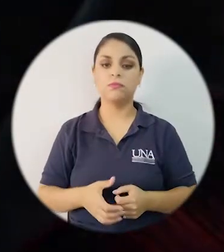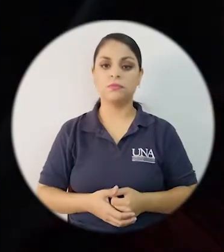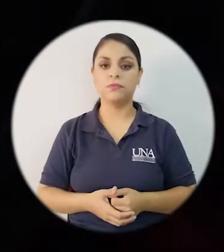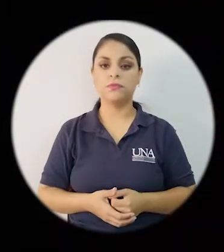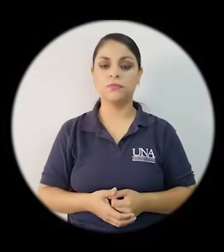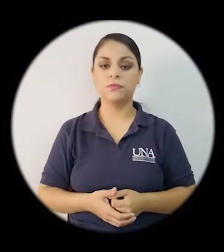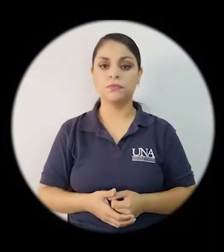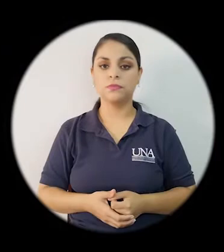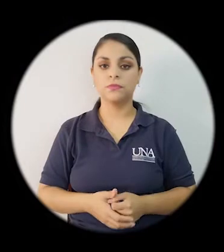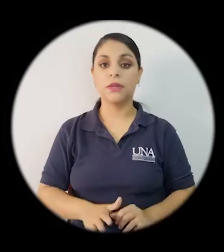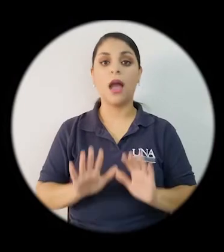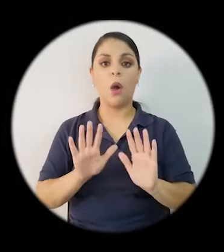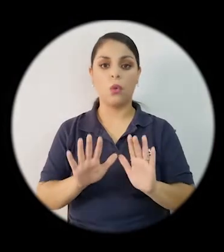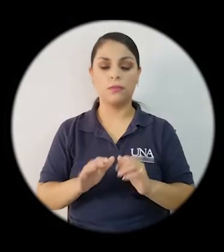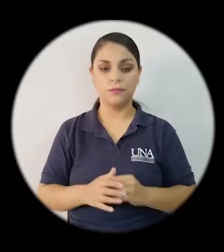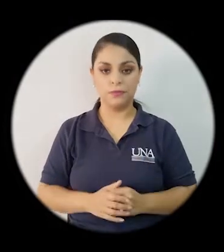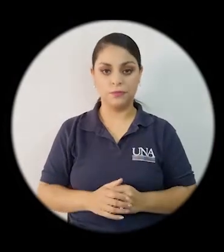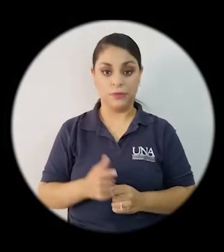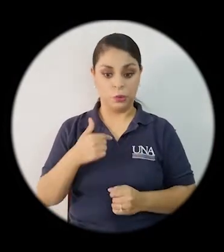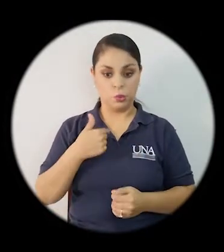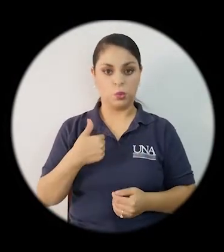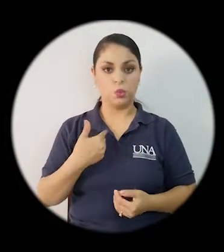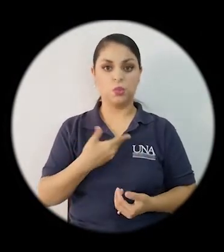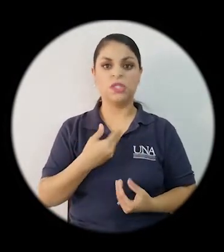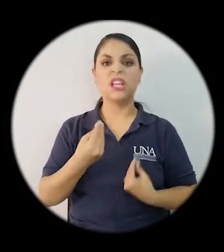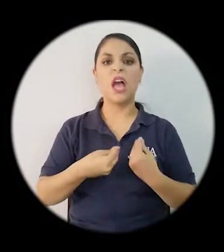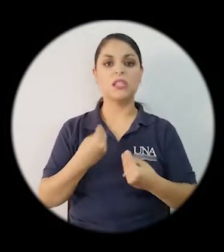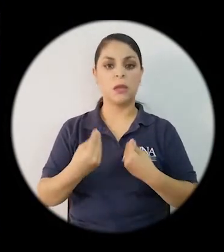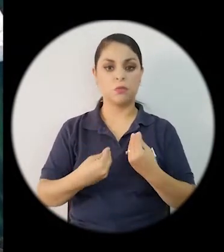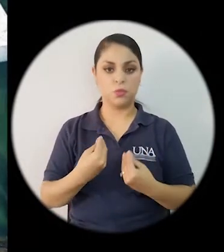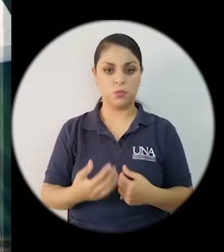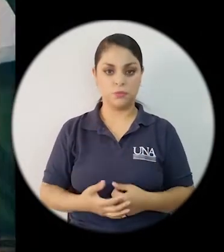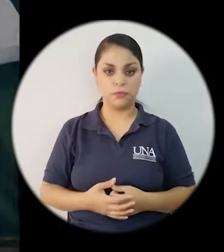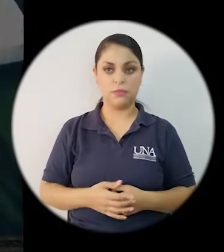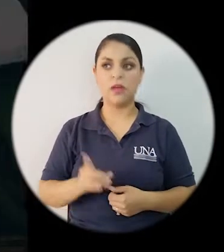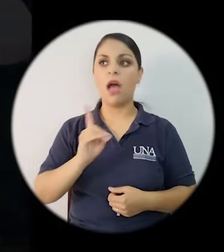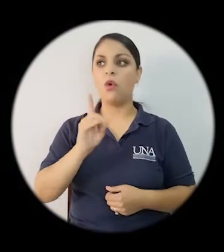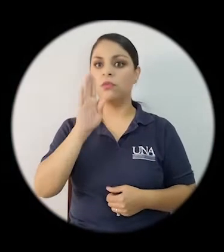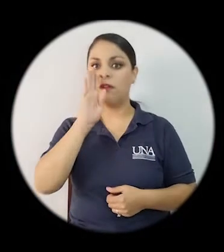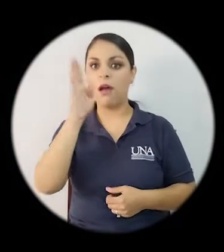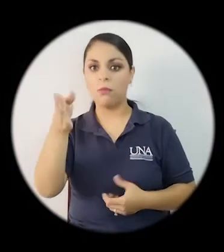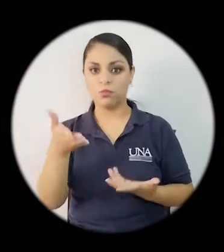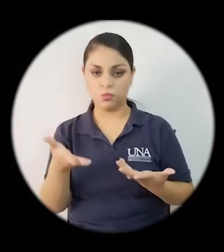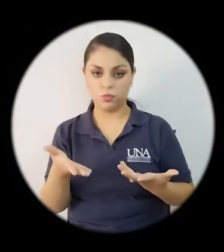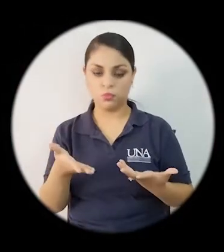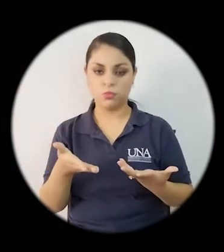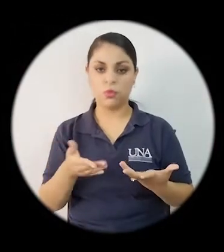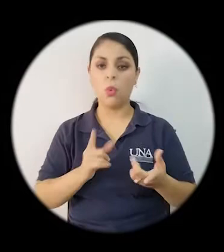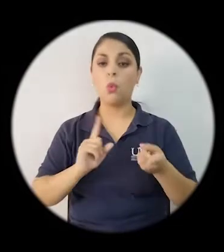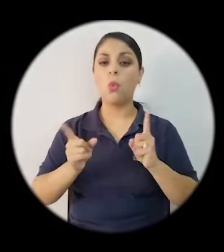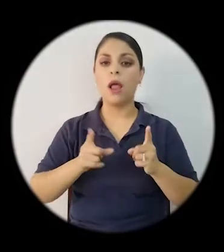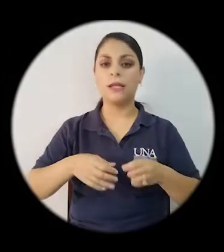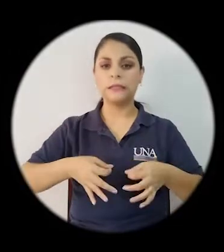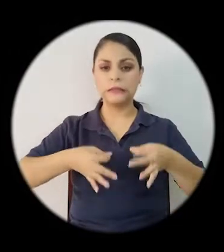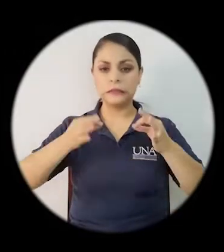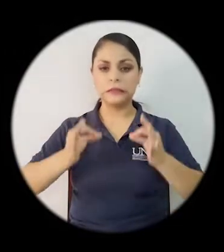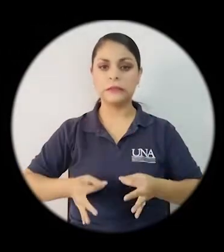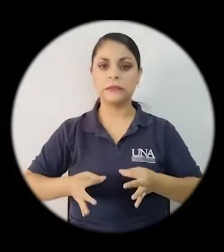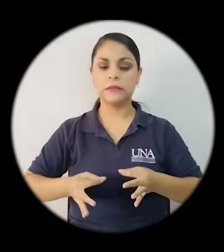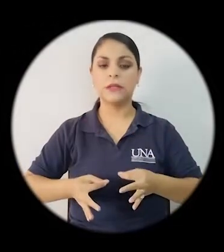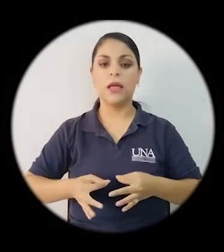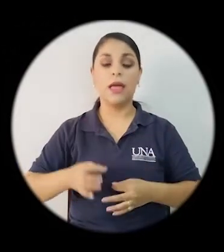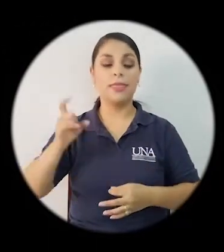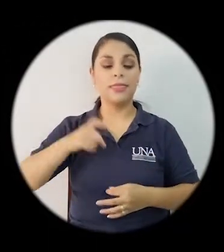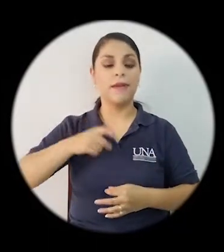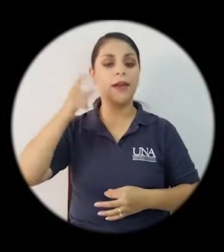¿verdad? Ahora, ¿qué hacemos? ¿Para dónde tomamos? ¿Cuál es la determinación? La lógica del periodo,